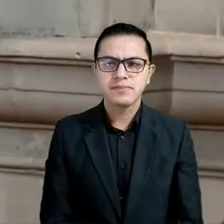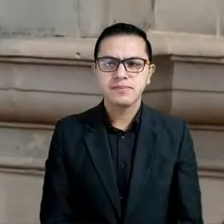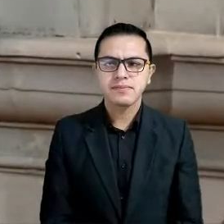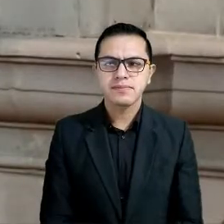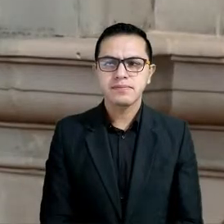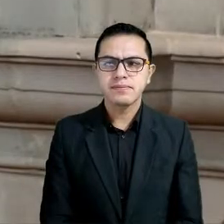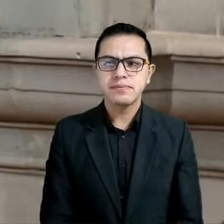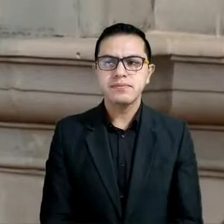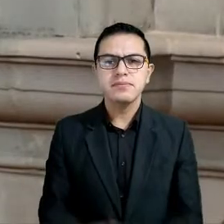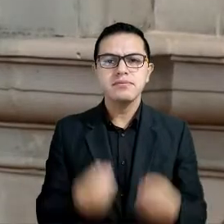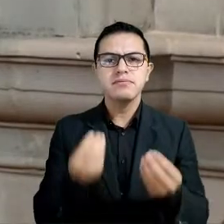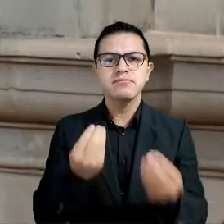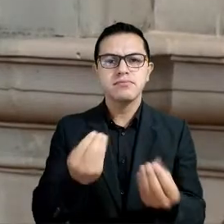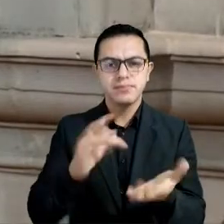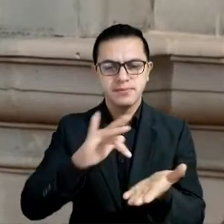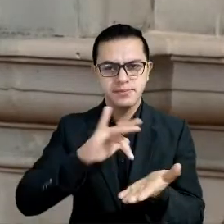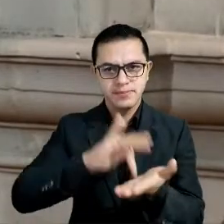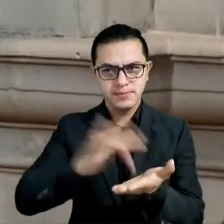Muchas gracias.